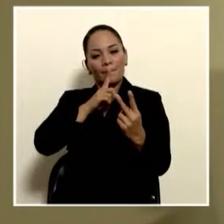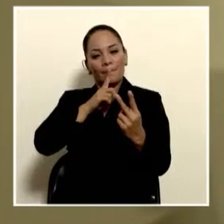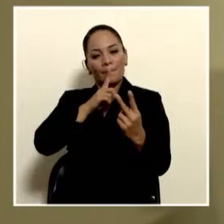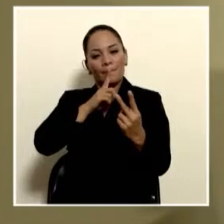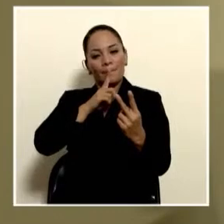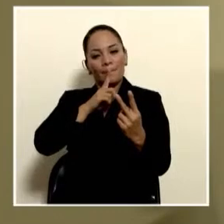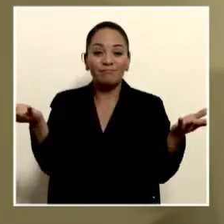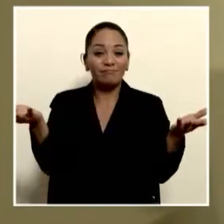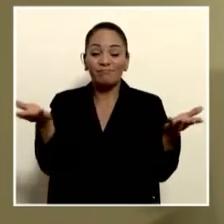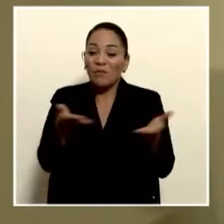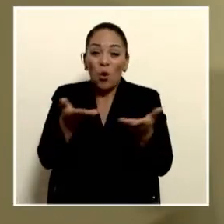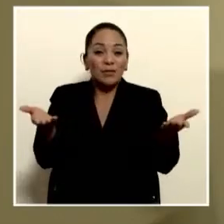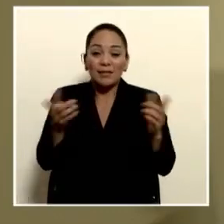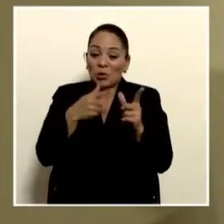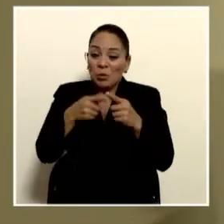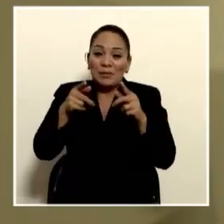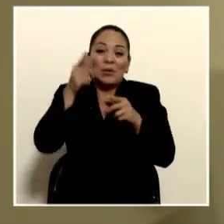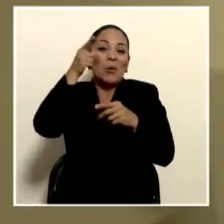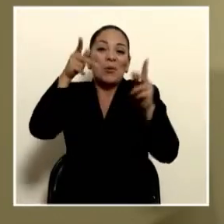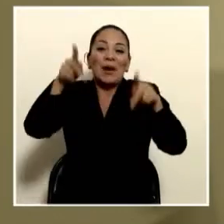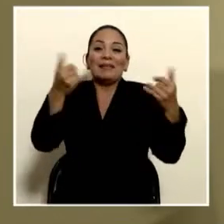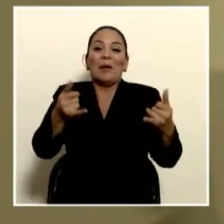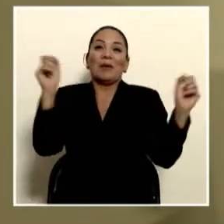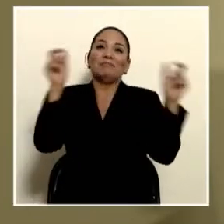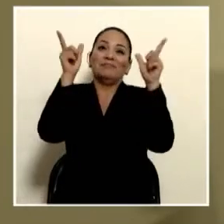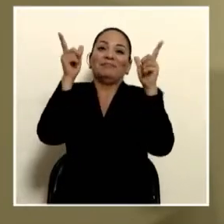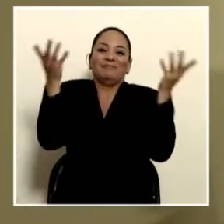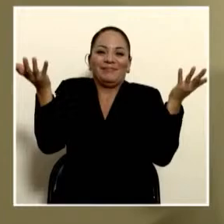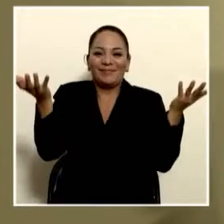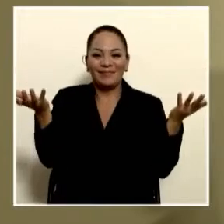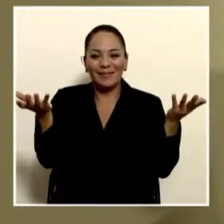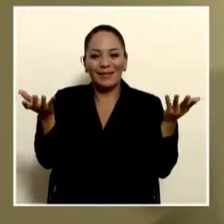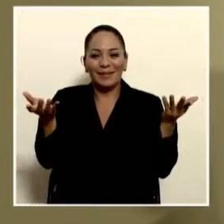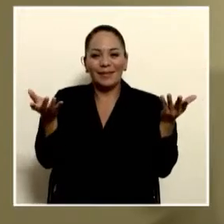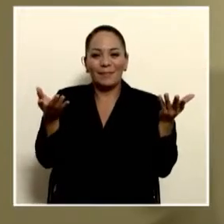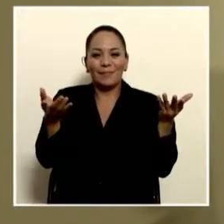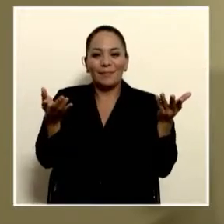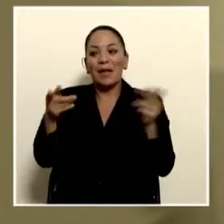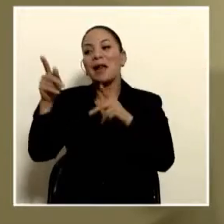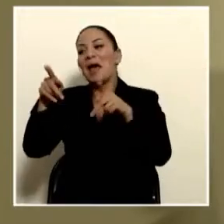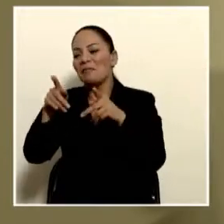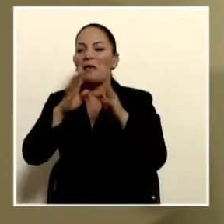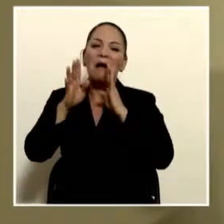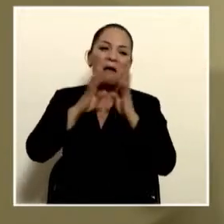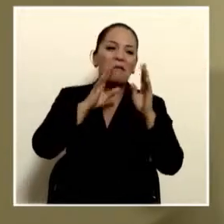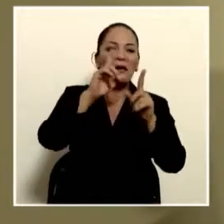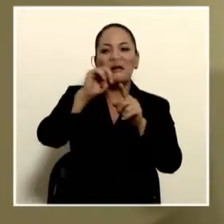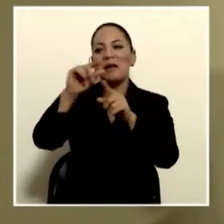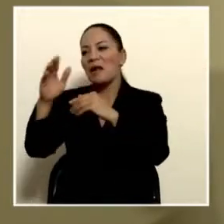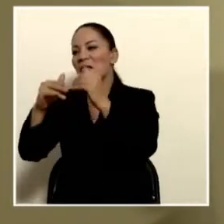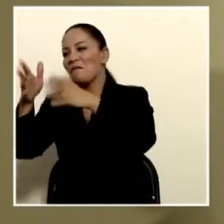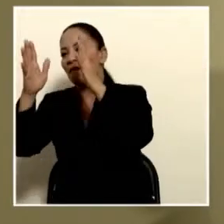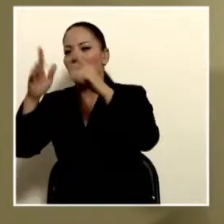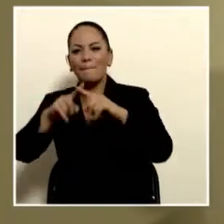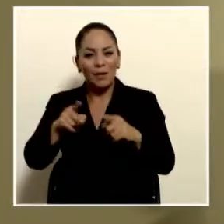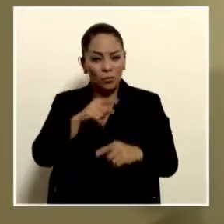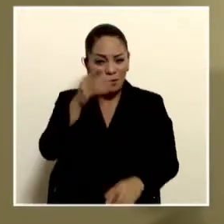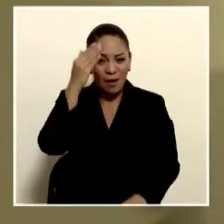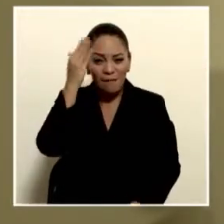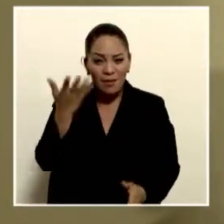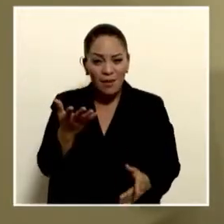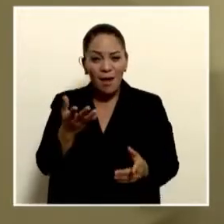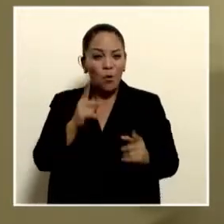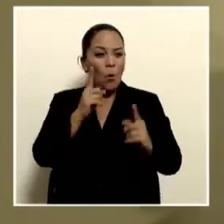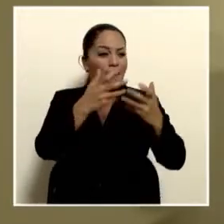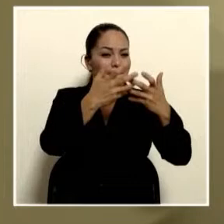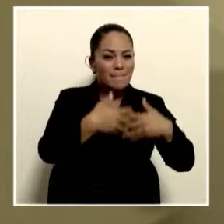¿Sí? ¿Cómo no se van a sorprender? La gente habla, los alquileres, pero ellos sabían que tal compañía, que tiene tal medio, que